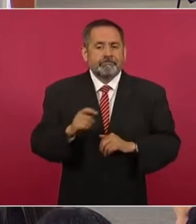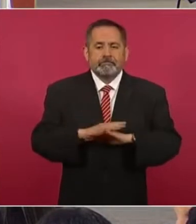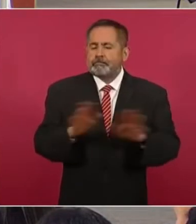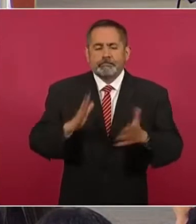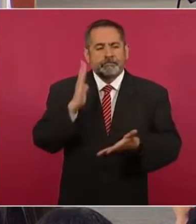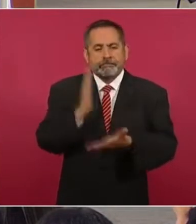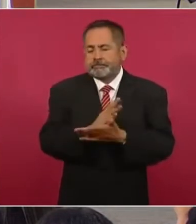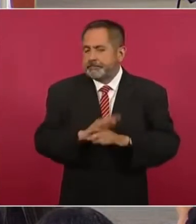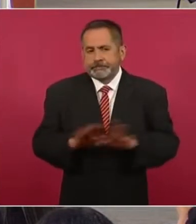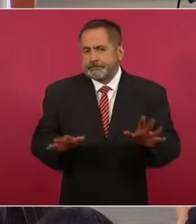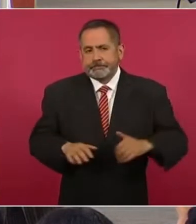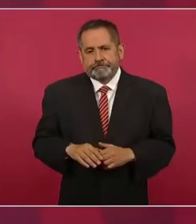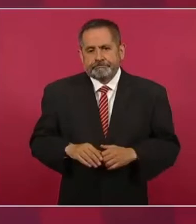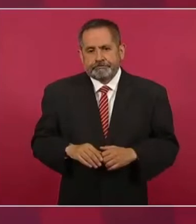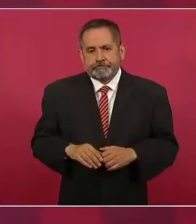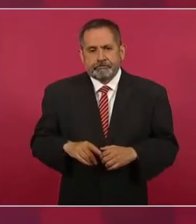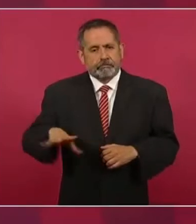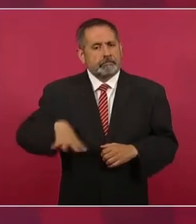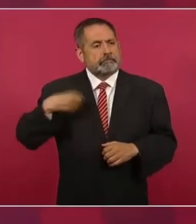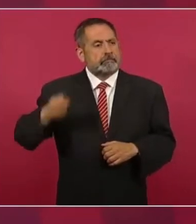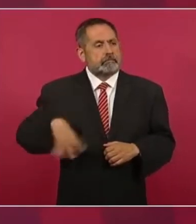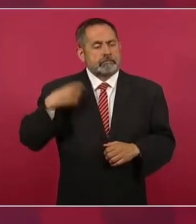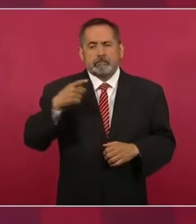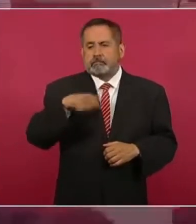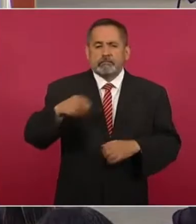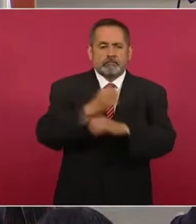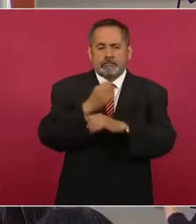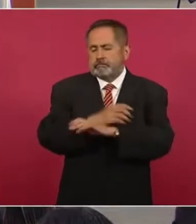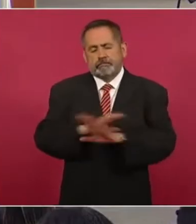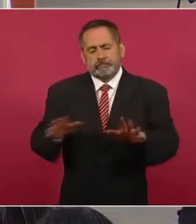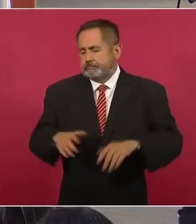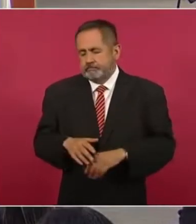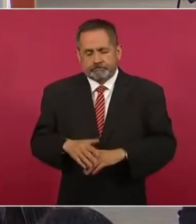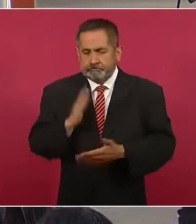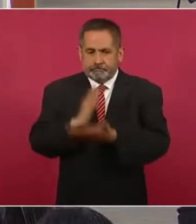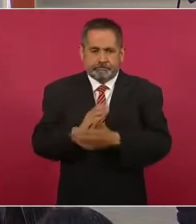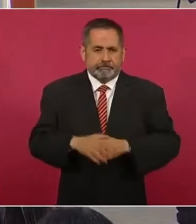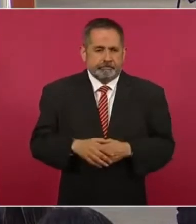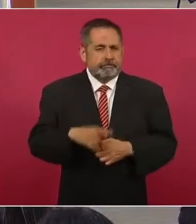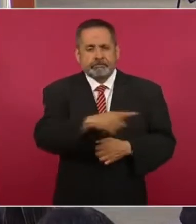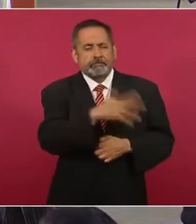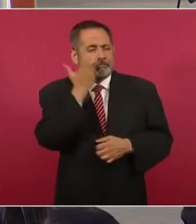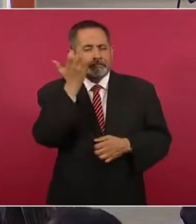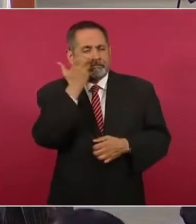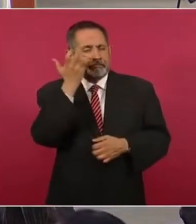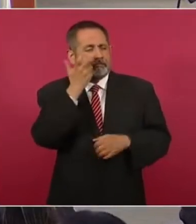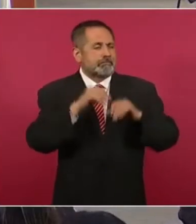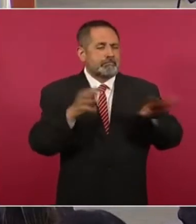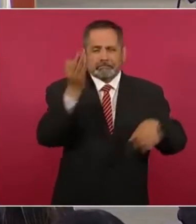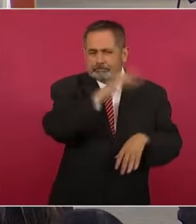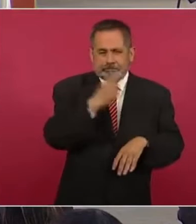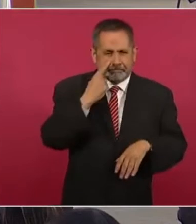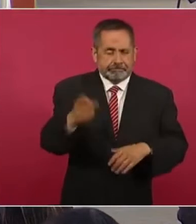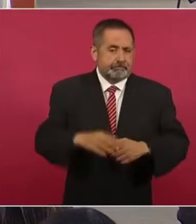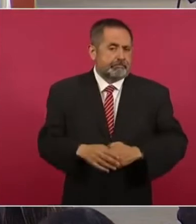se terminan los abusos. Miren el amarillismo.